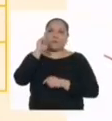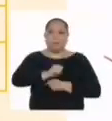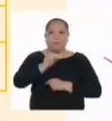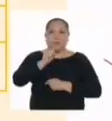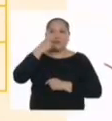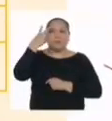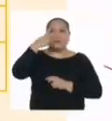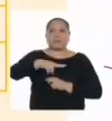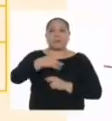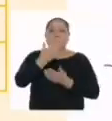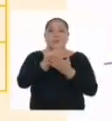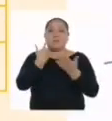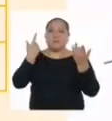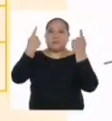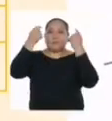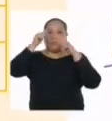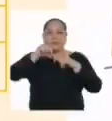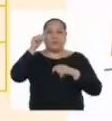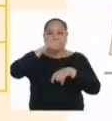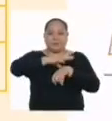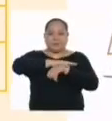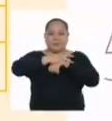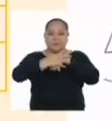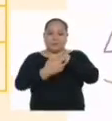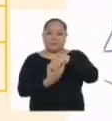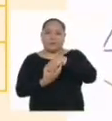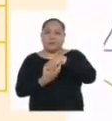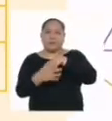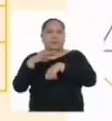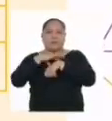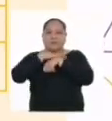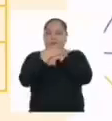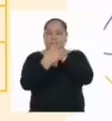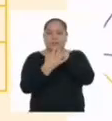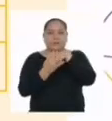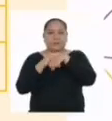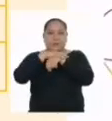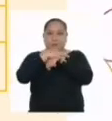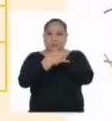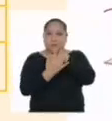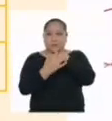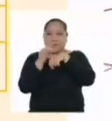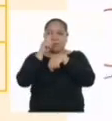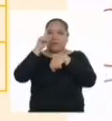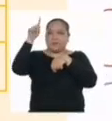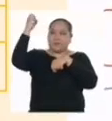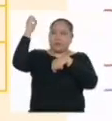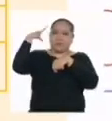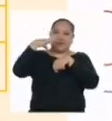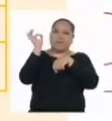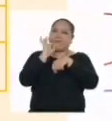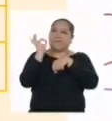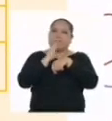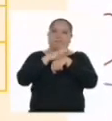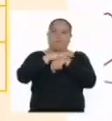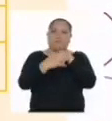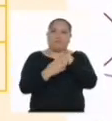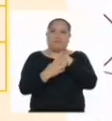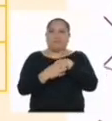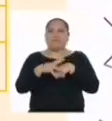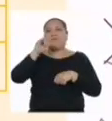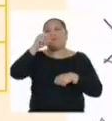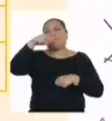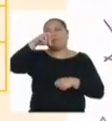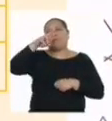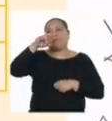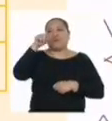como vimos antes de la pausa, a esta hoja la cubrimos completamente de tal manera que no recibió nada de luz.